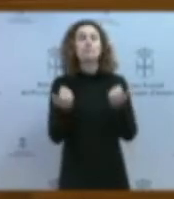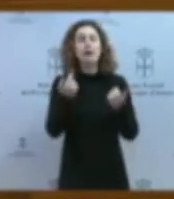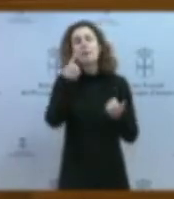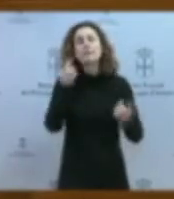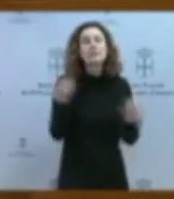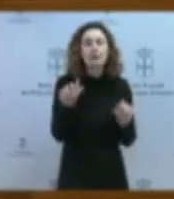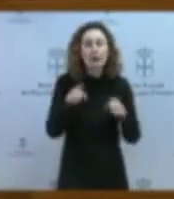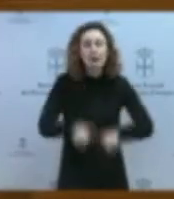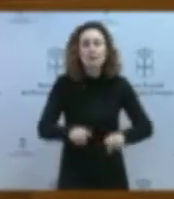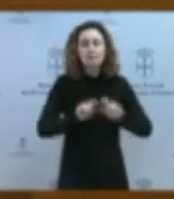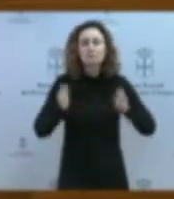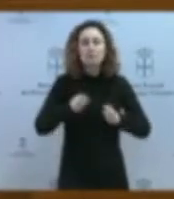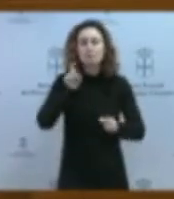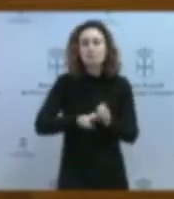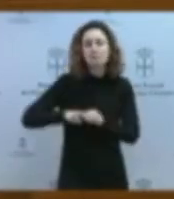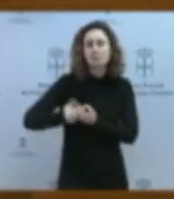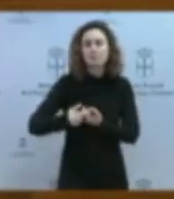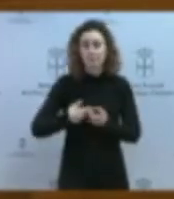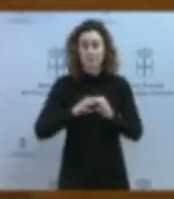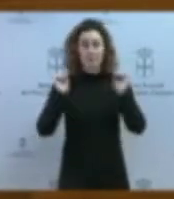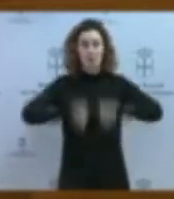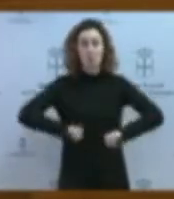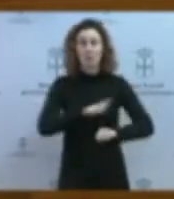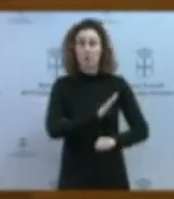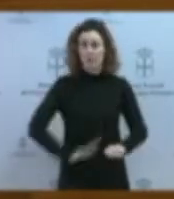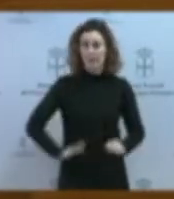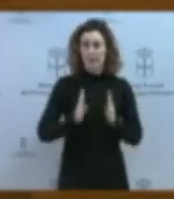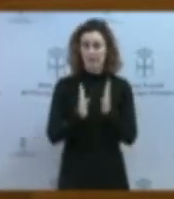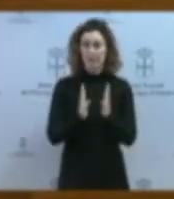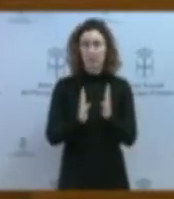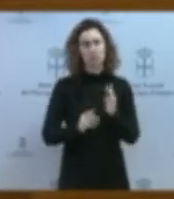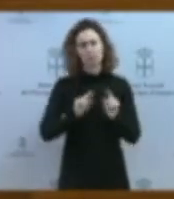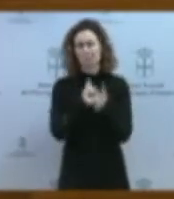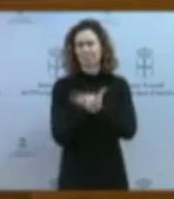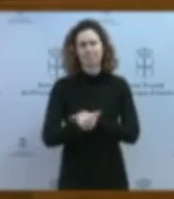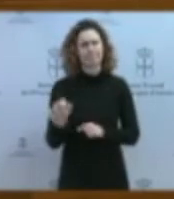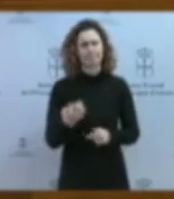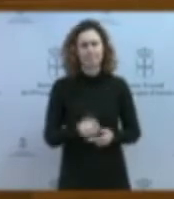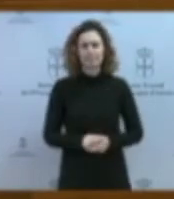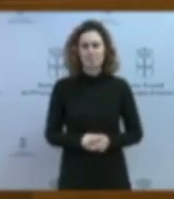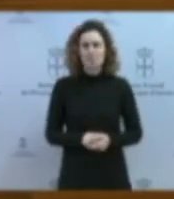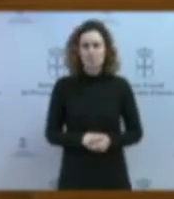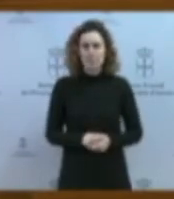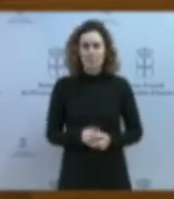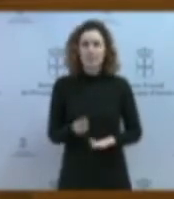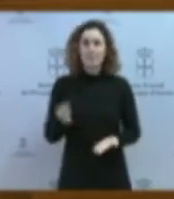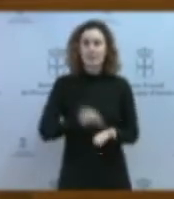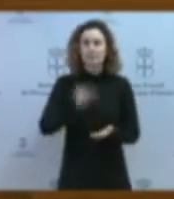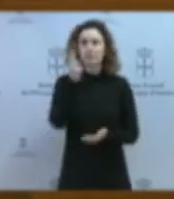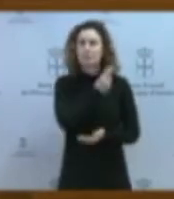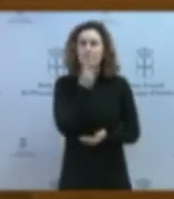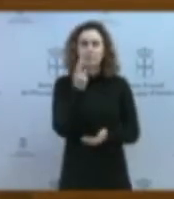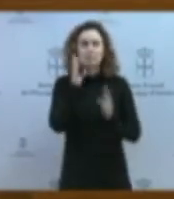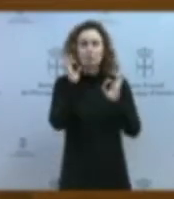muchos puntos flojos, muchos flecos que solucionar y, sobre todo, un compromiso evidente con una situación de interinidad que no